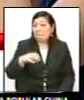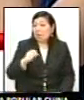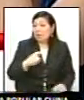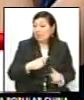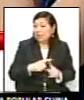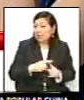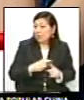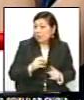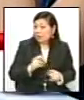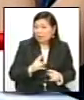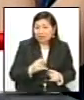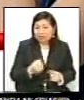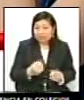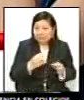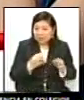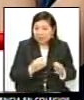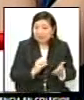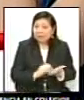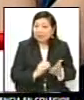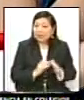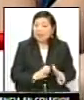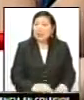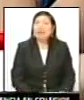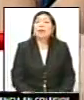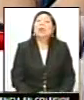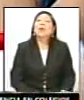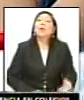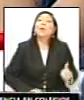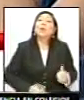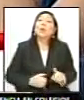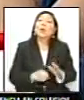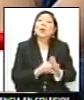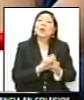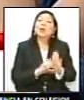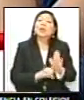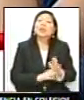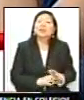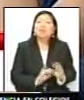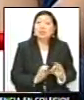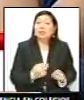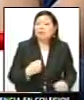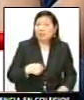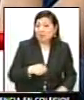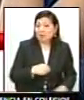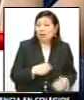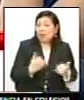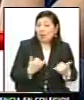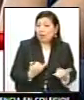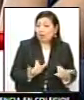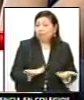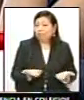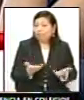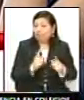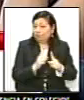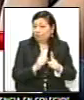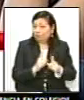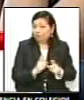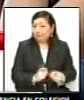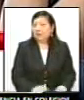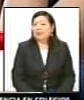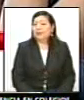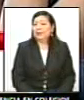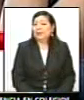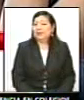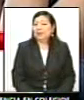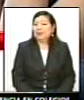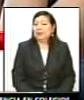que se defina claramente cuál es el marco constitucional. Si nosotros hoy día estamos incluso cuestionando a